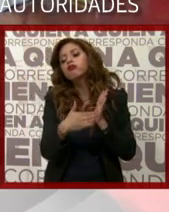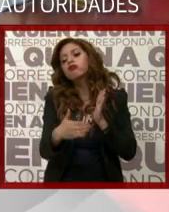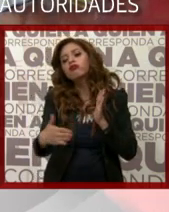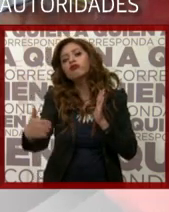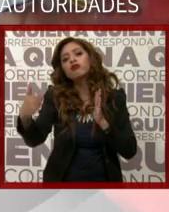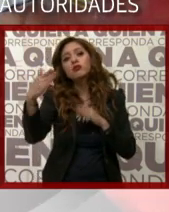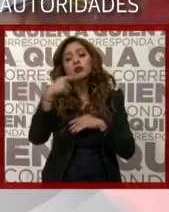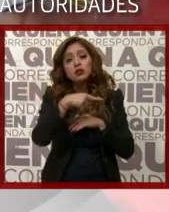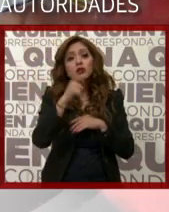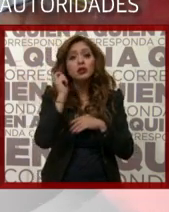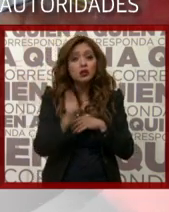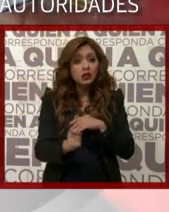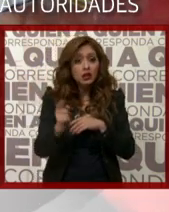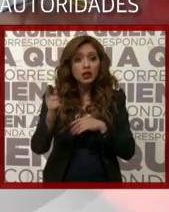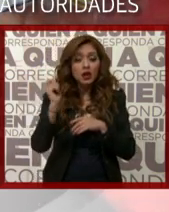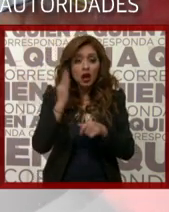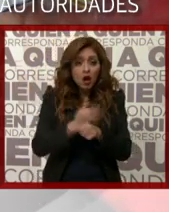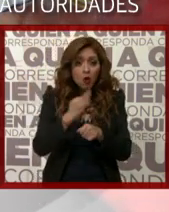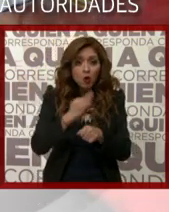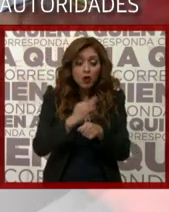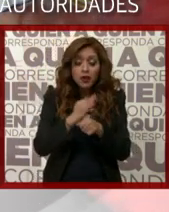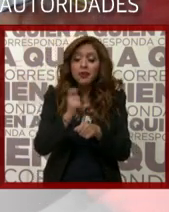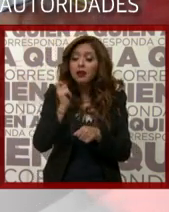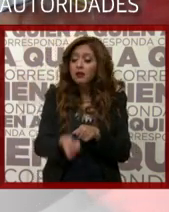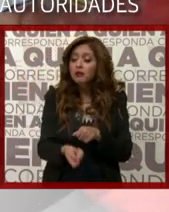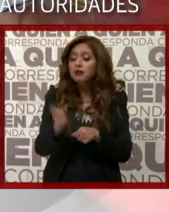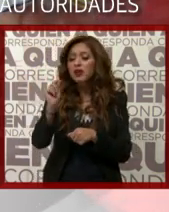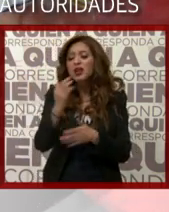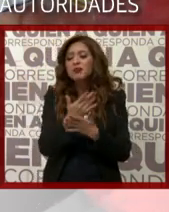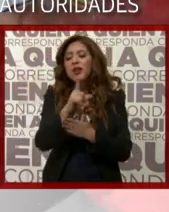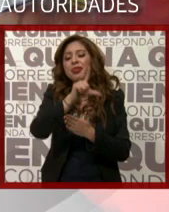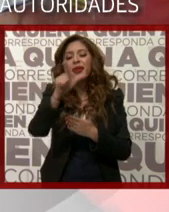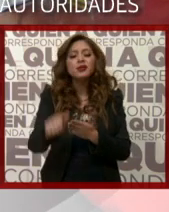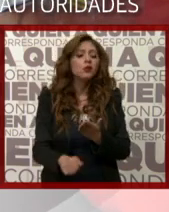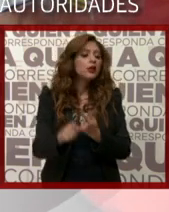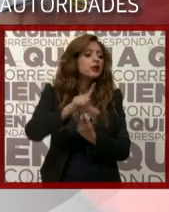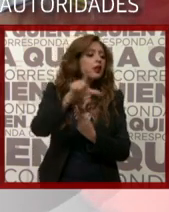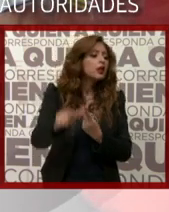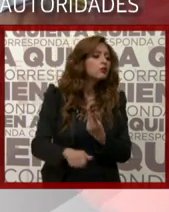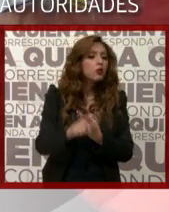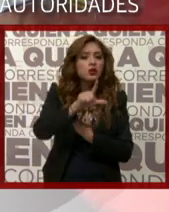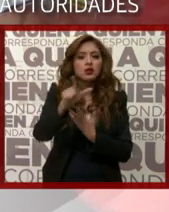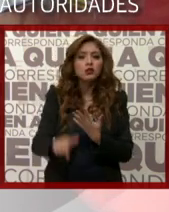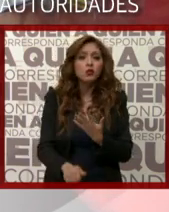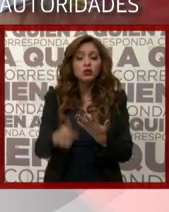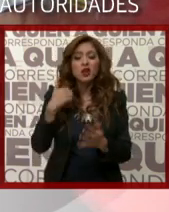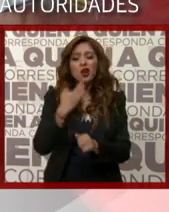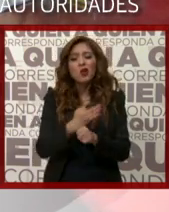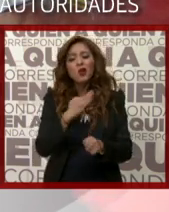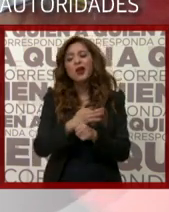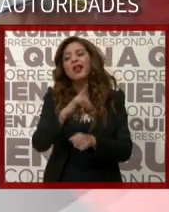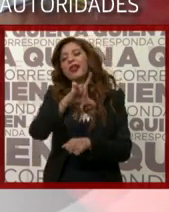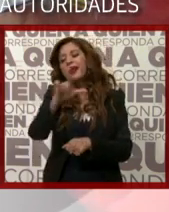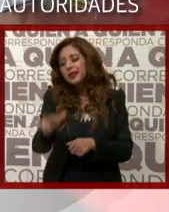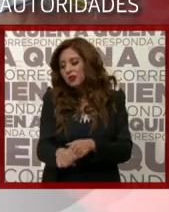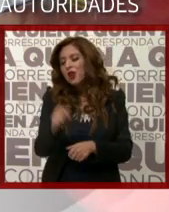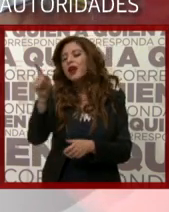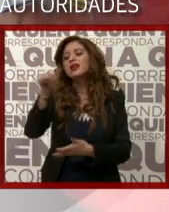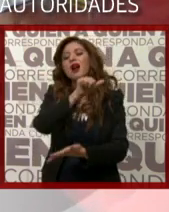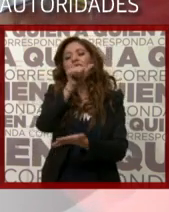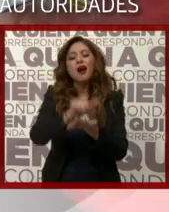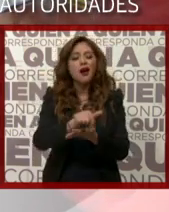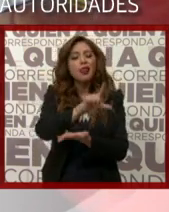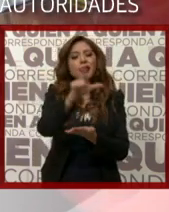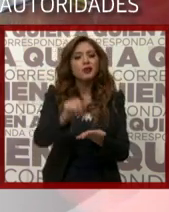niños que están amamantando, señoras, ahora, y que ya pronto van a ir a registrarlo. Tienen lo del alumbramiento, pero ya pronto lo van a ir a registrar.